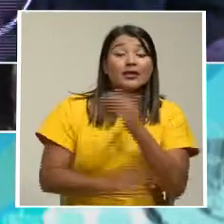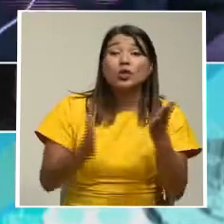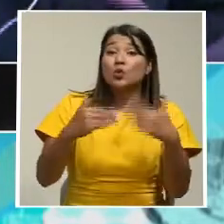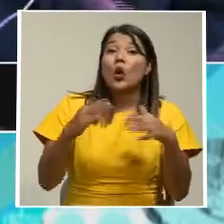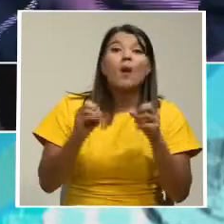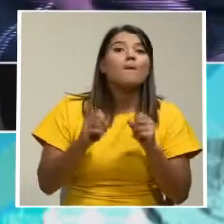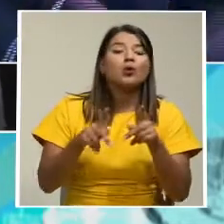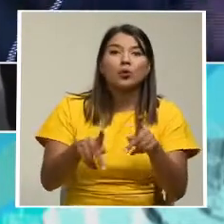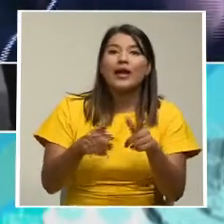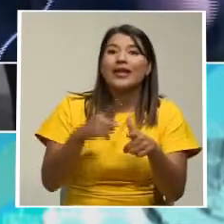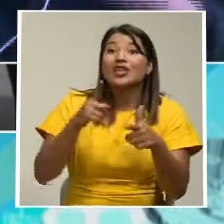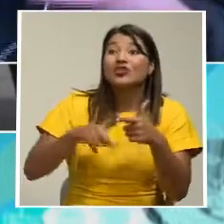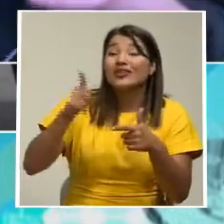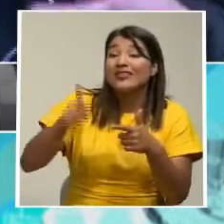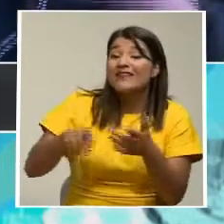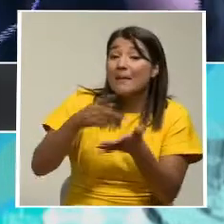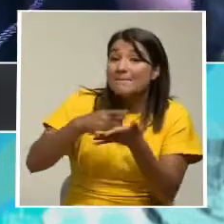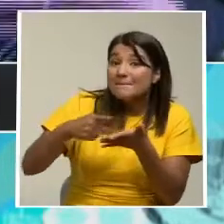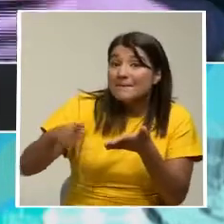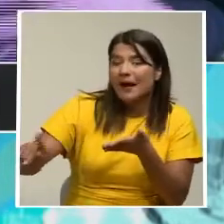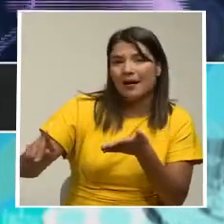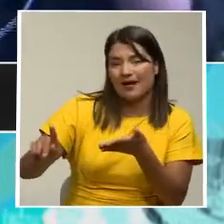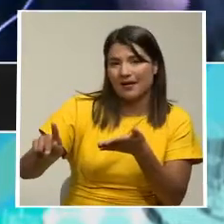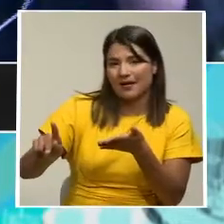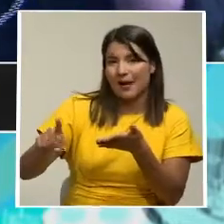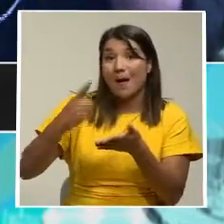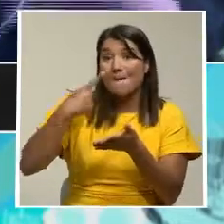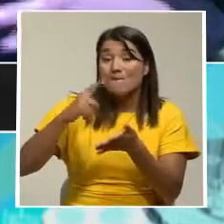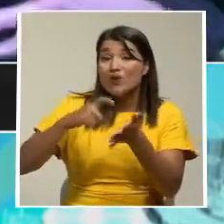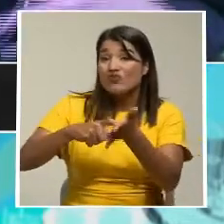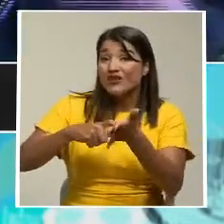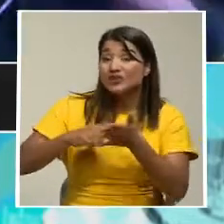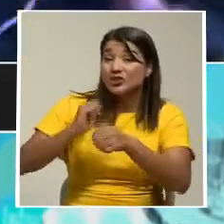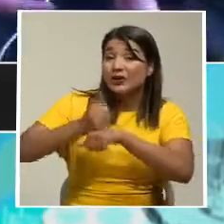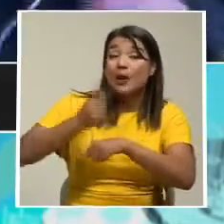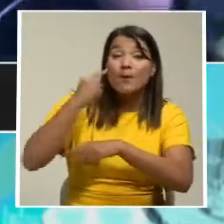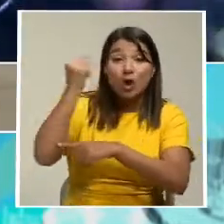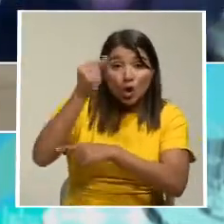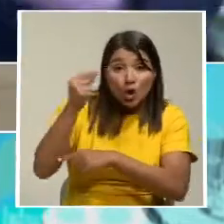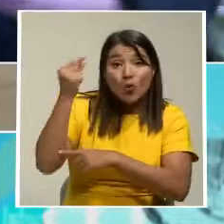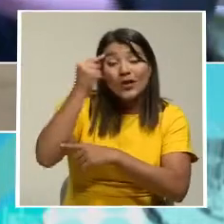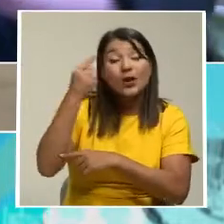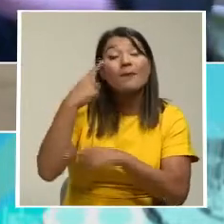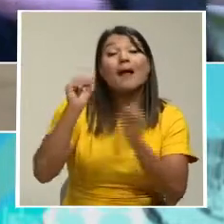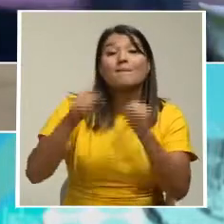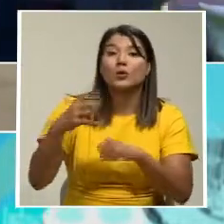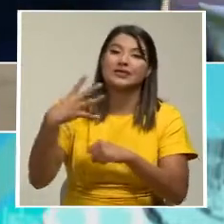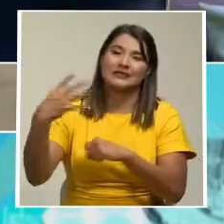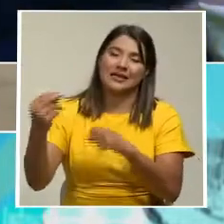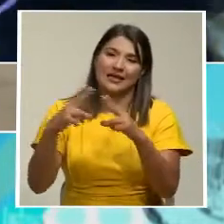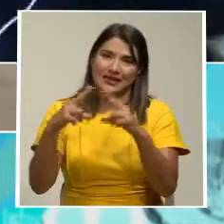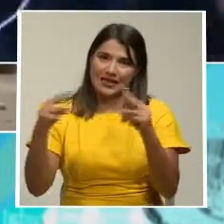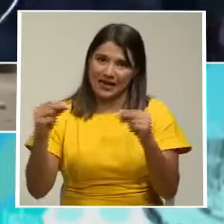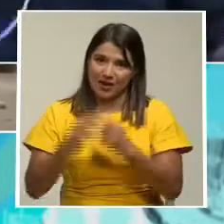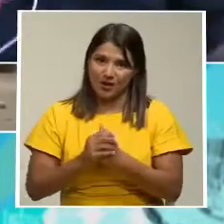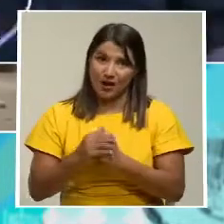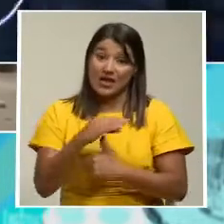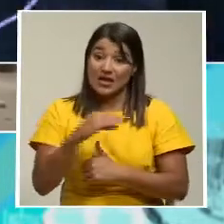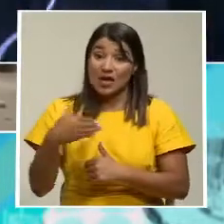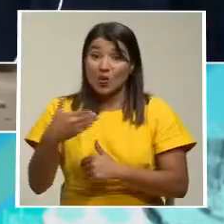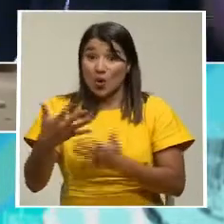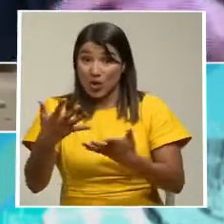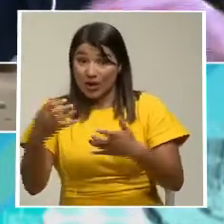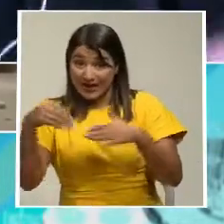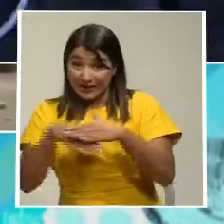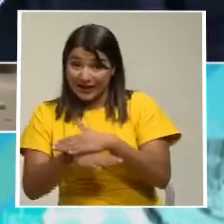Nicaragua, tienen que pagar por exigencia del Estado ese dinero para poder salir de Nicaragua. Y cuando quieran entrar, tienen